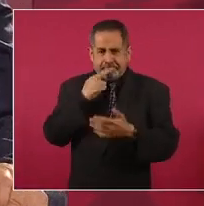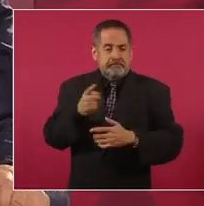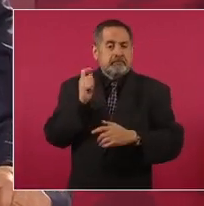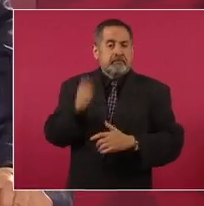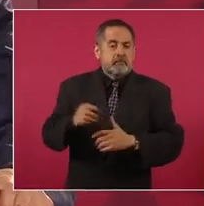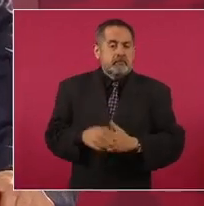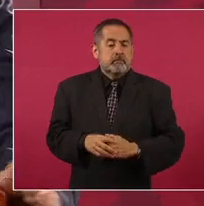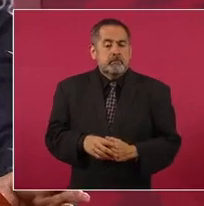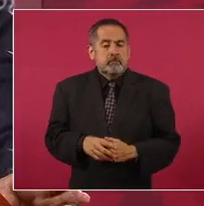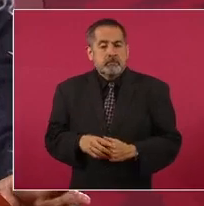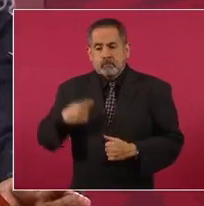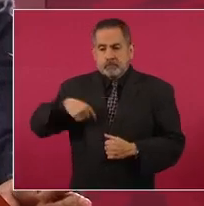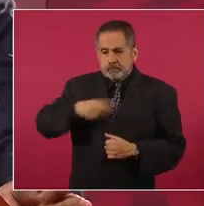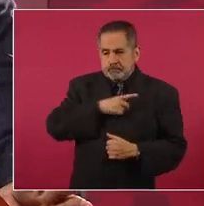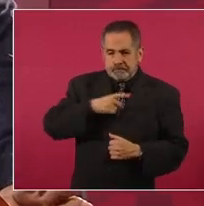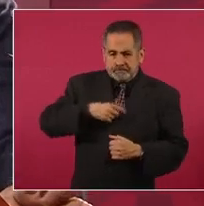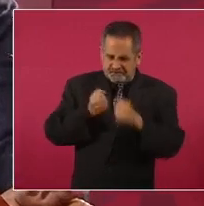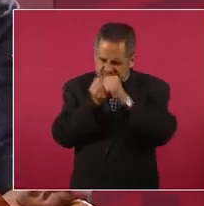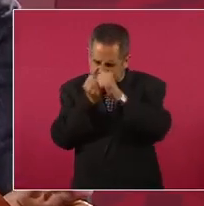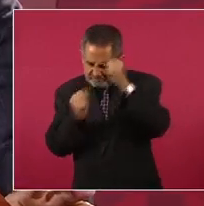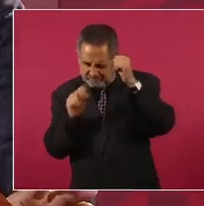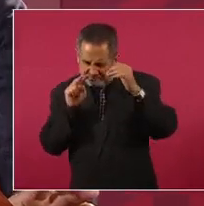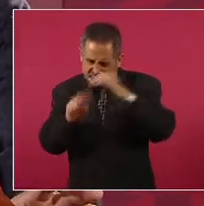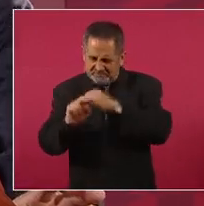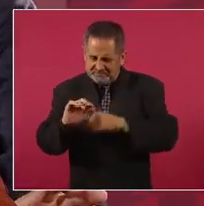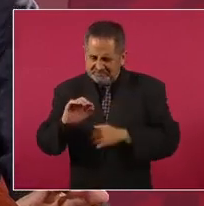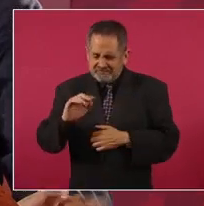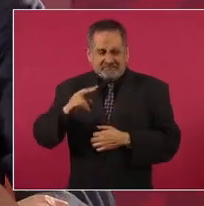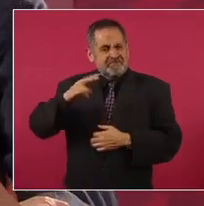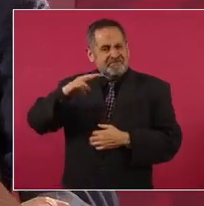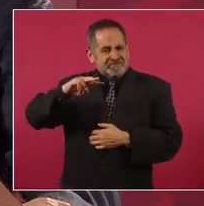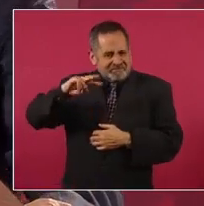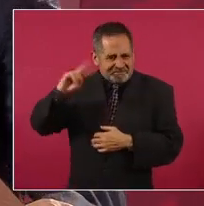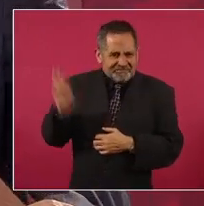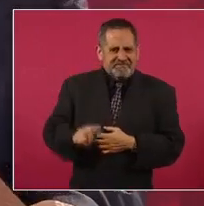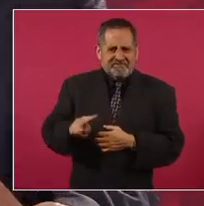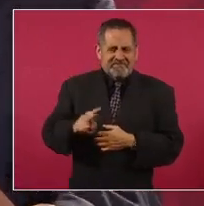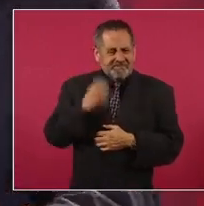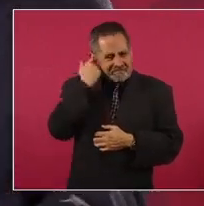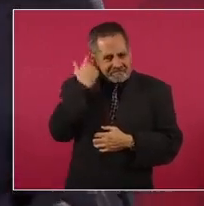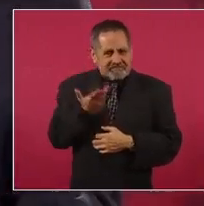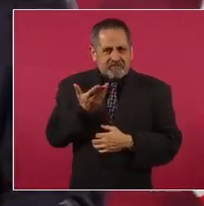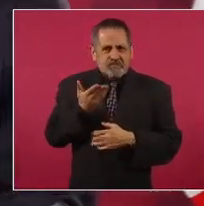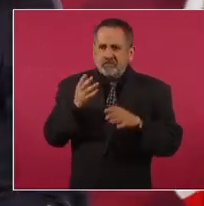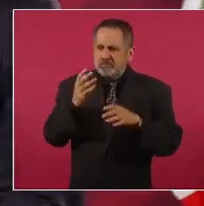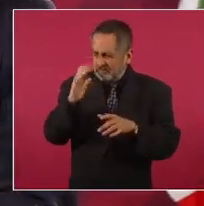Tenemos que conocer la verdad,